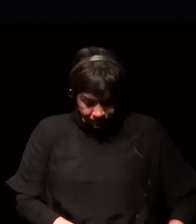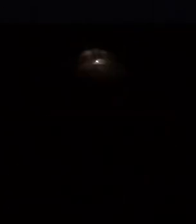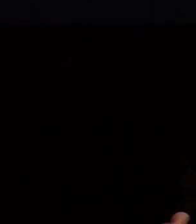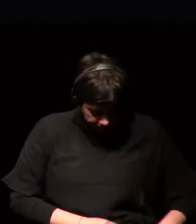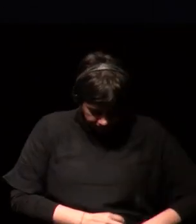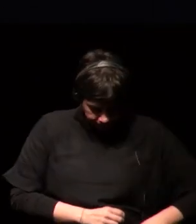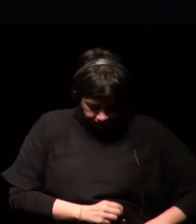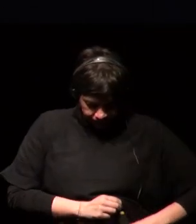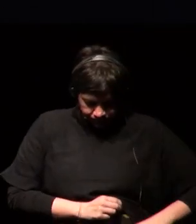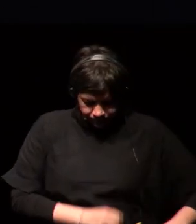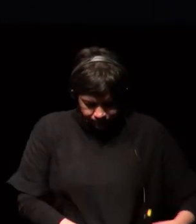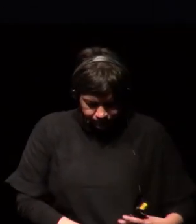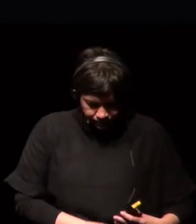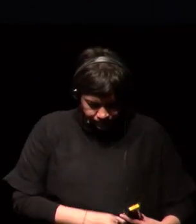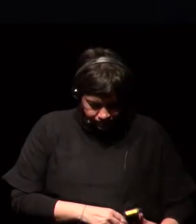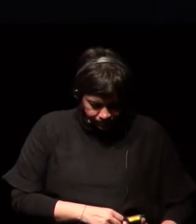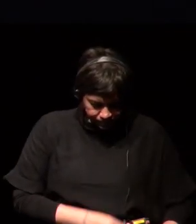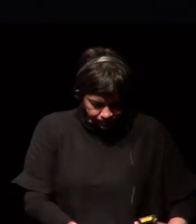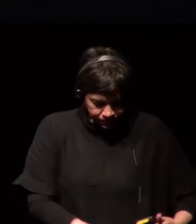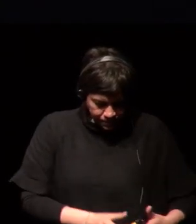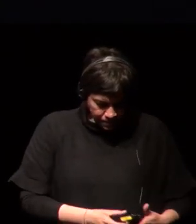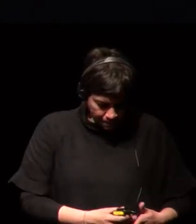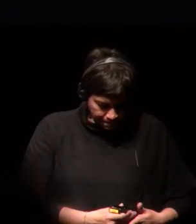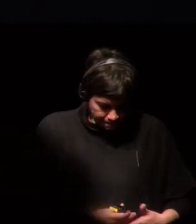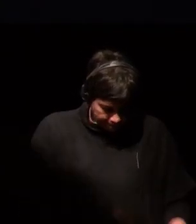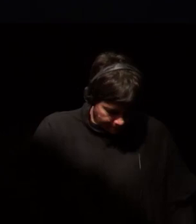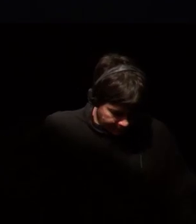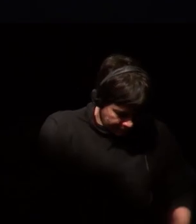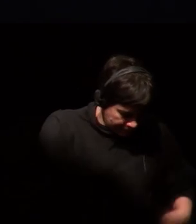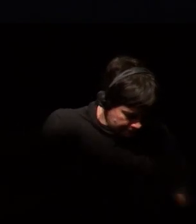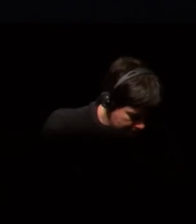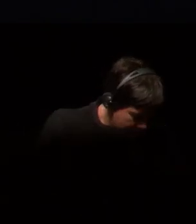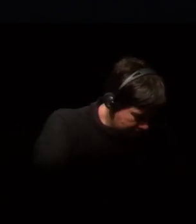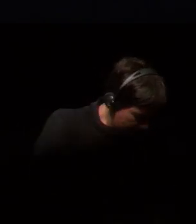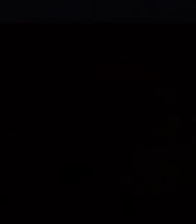acompañándonos, y voy a empezar diciendo que hay mucho talento en la sala.